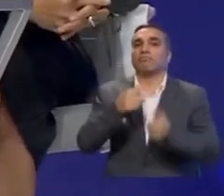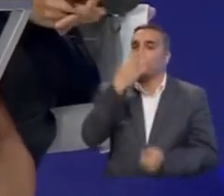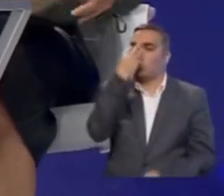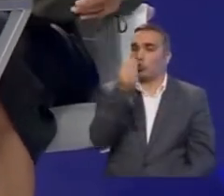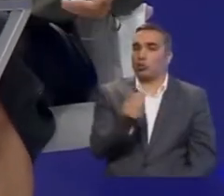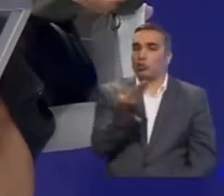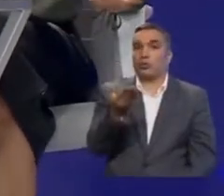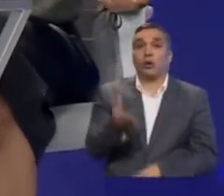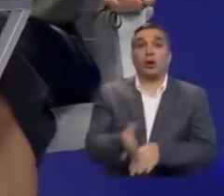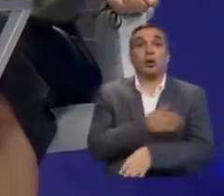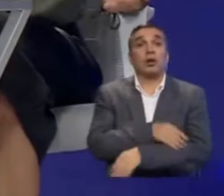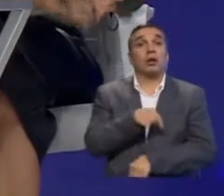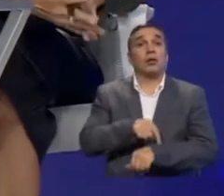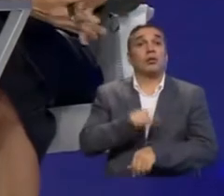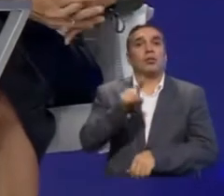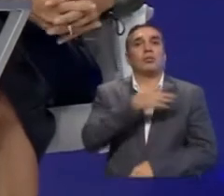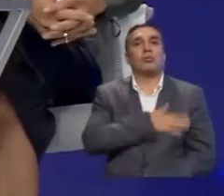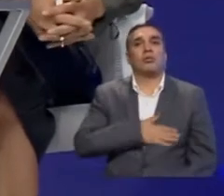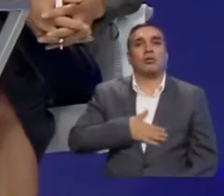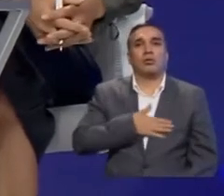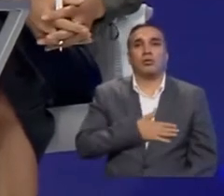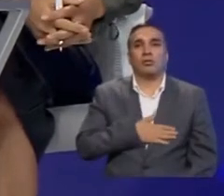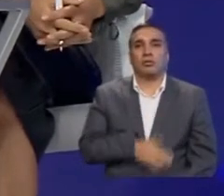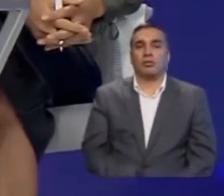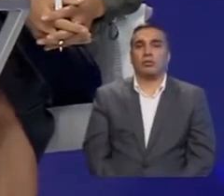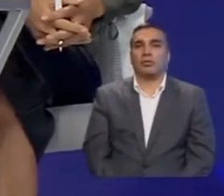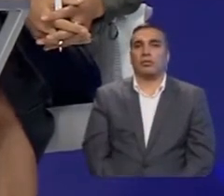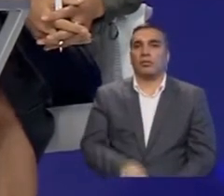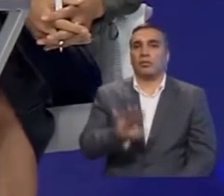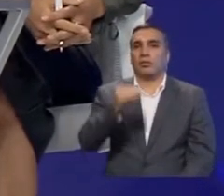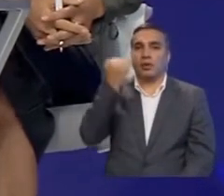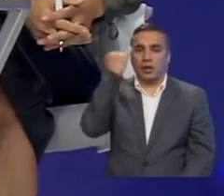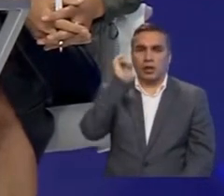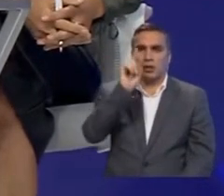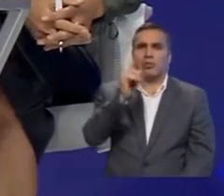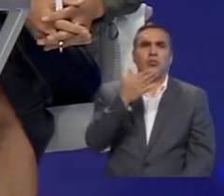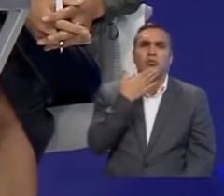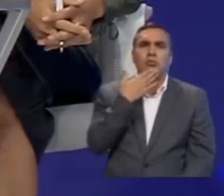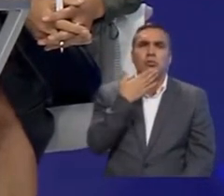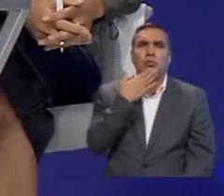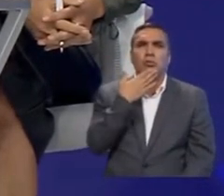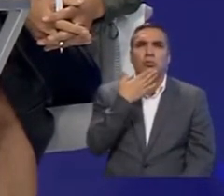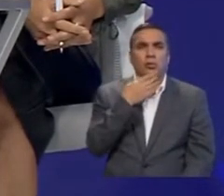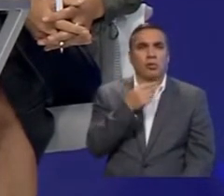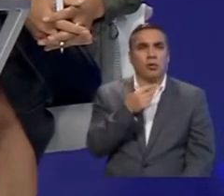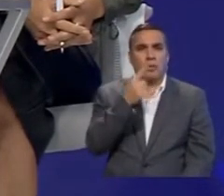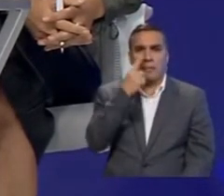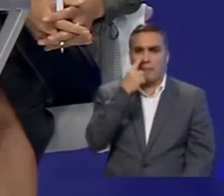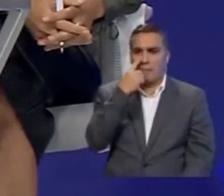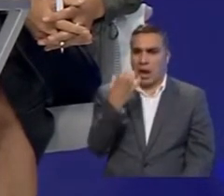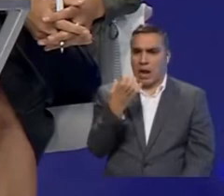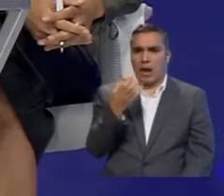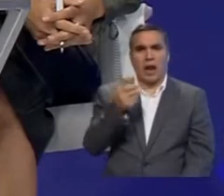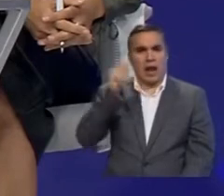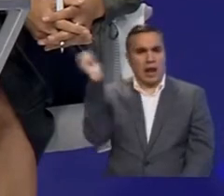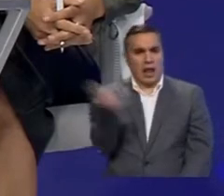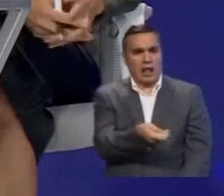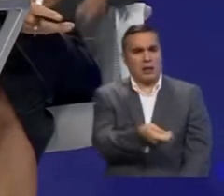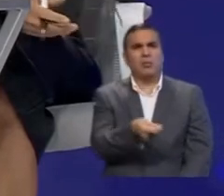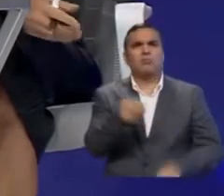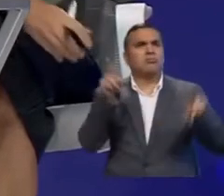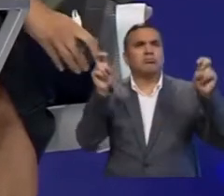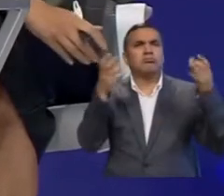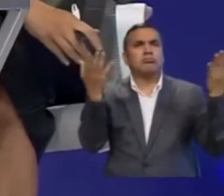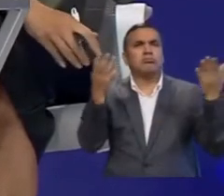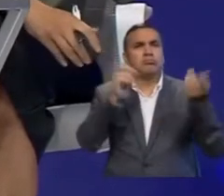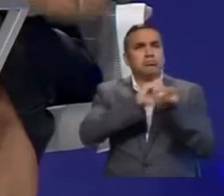Gutiérrez. Hace un momento, y quiero, por favor, tenga la bondad de desarrollar esa idea que usted dijo, candidato Gutiérrez, pan y látigo. Hablando del cambio en el